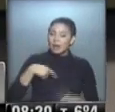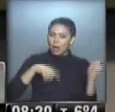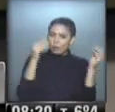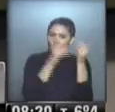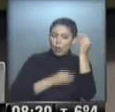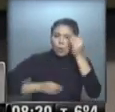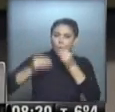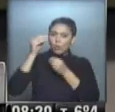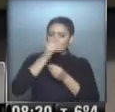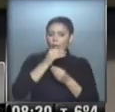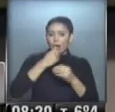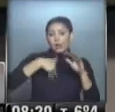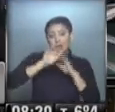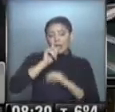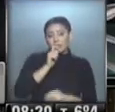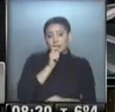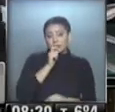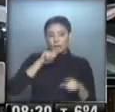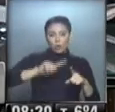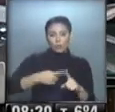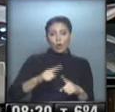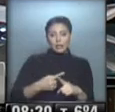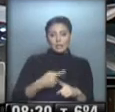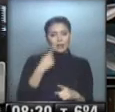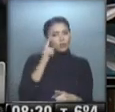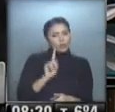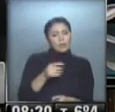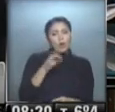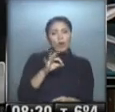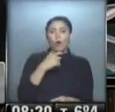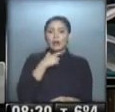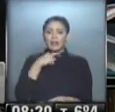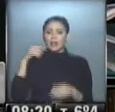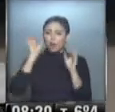preocupan, duda, claro. y preocupan sobre todo cuando hay políticas se desconocen o se buscan